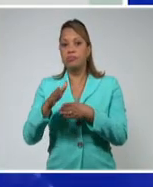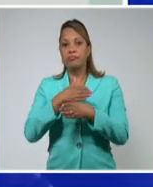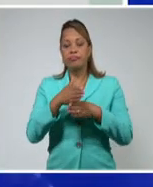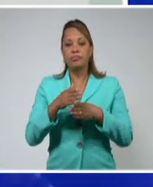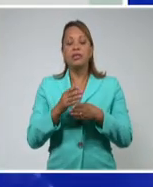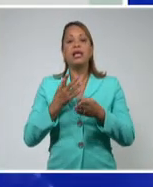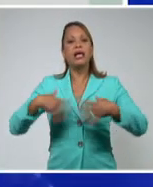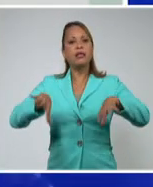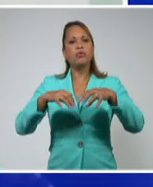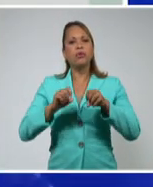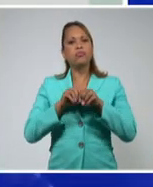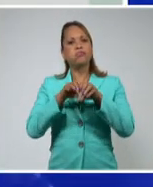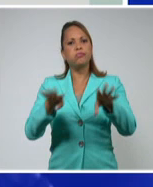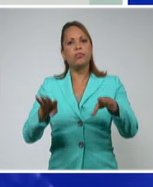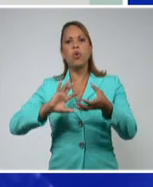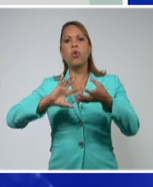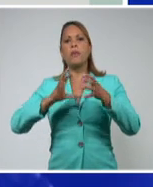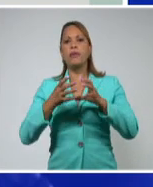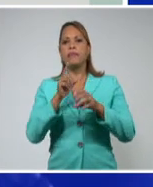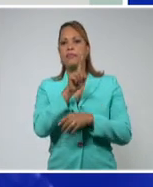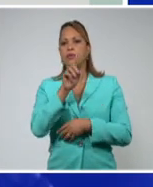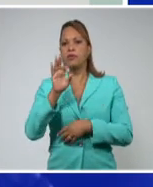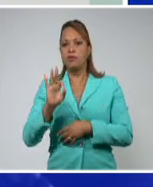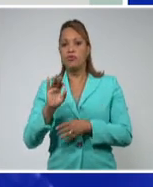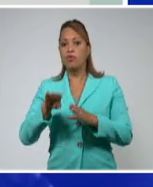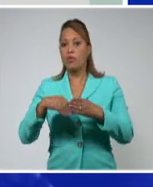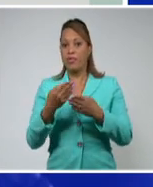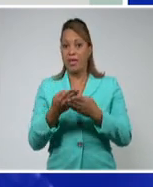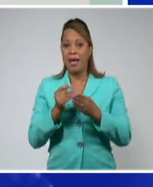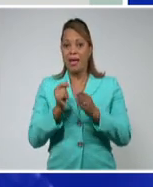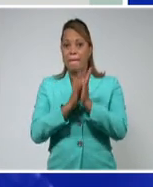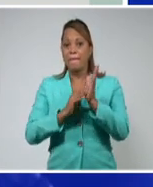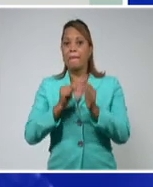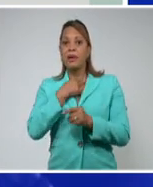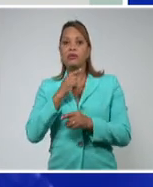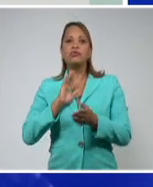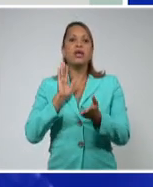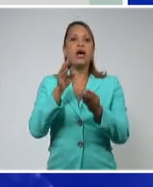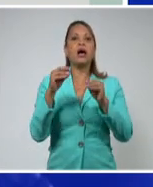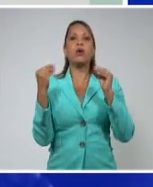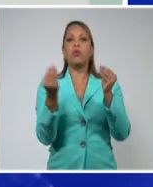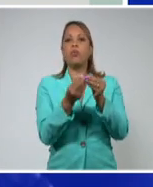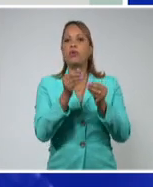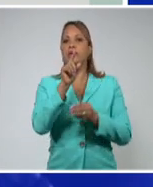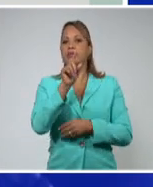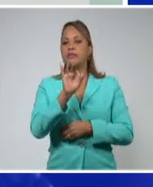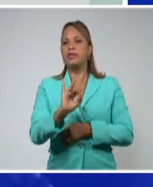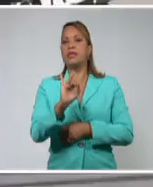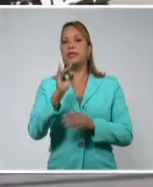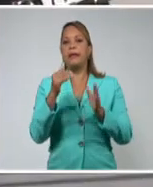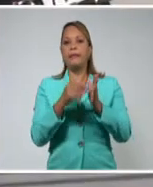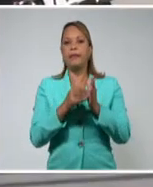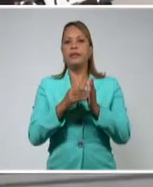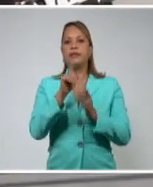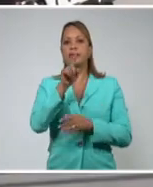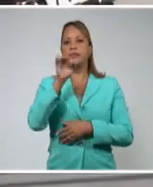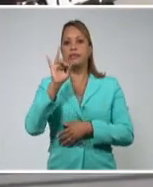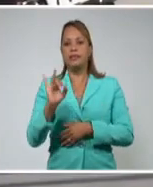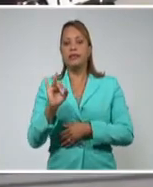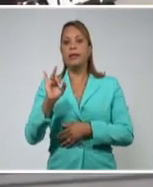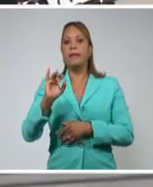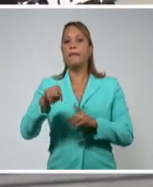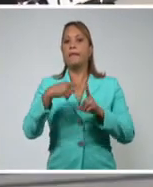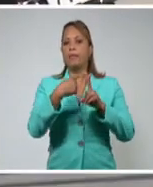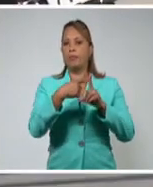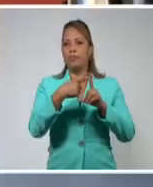compleja pues en los primeros ocho días de marzo se acumulan ya siete mil diecisiete casos positivos con tendencia